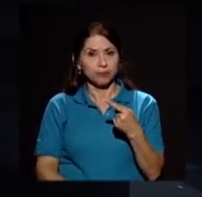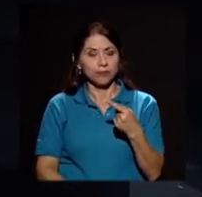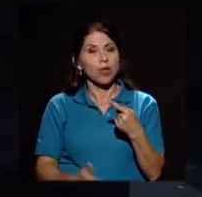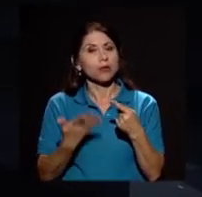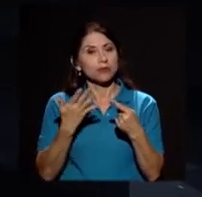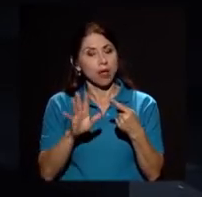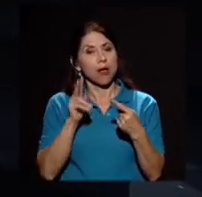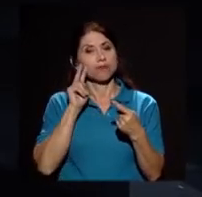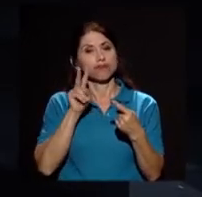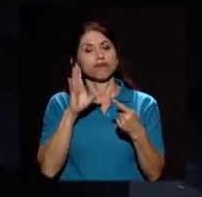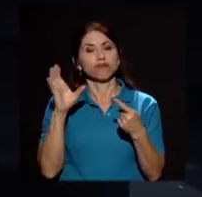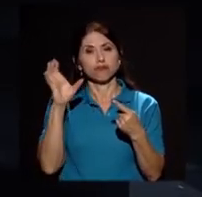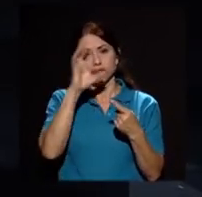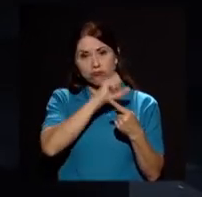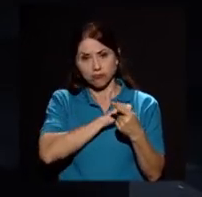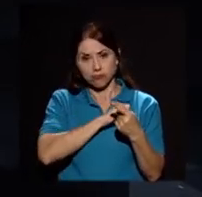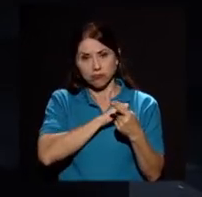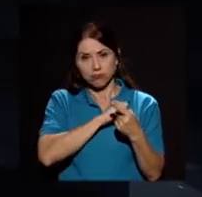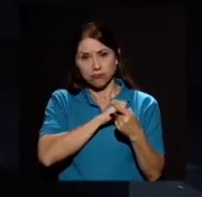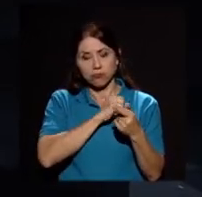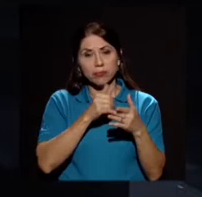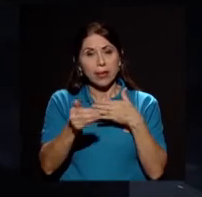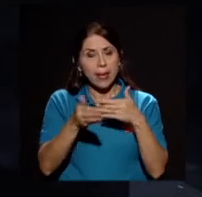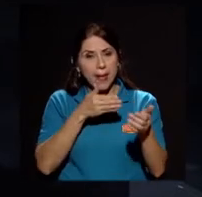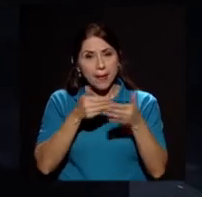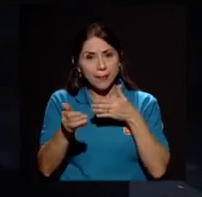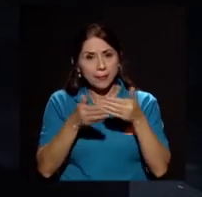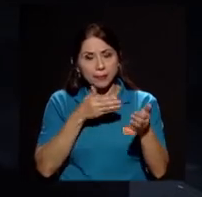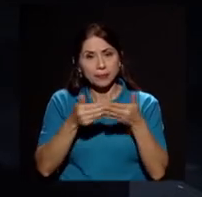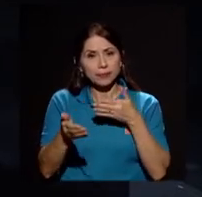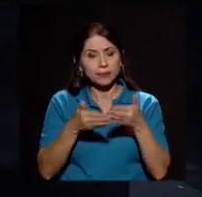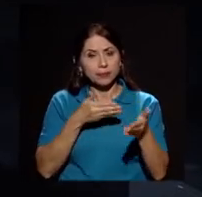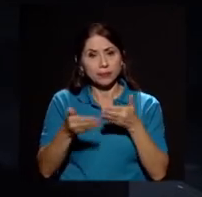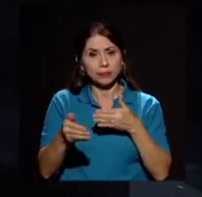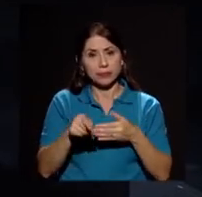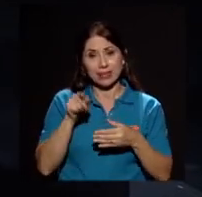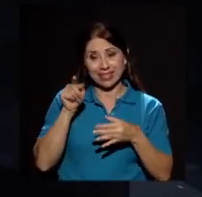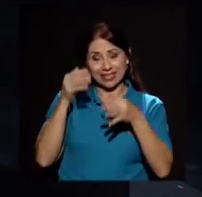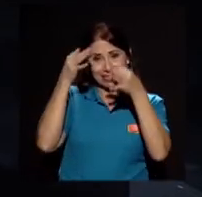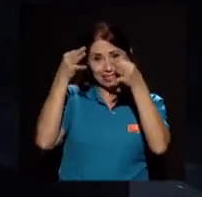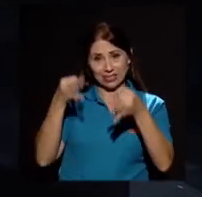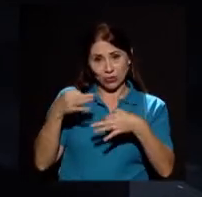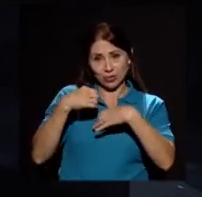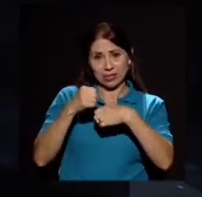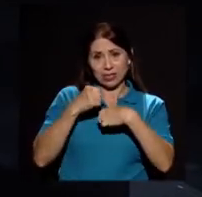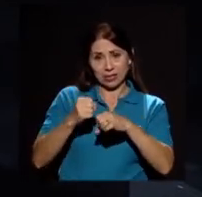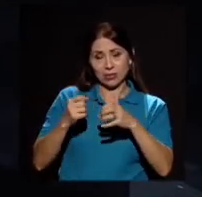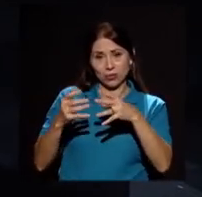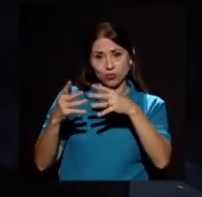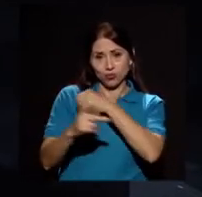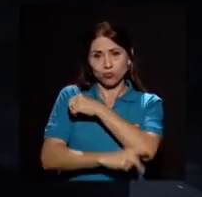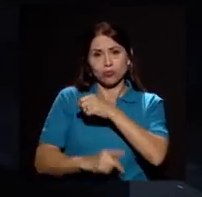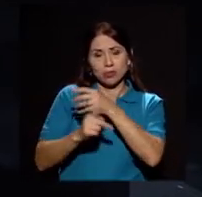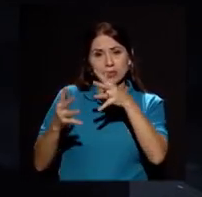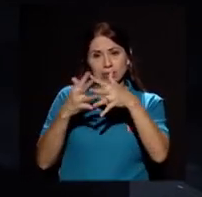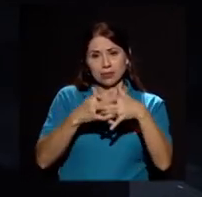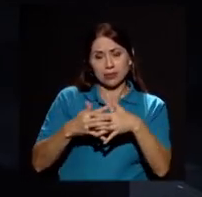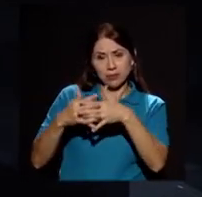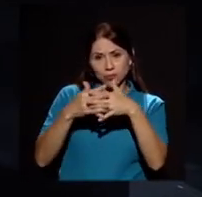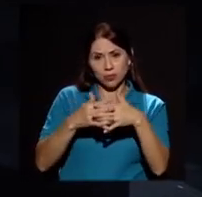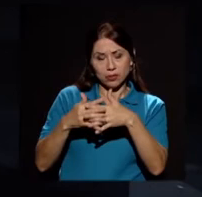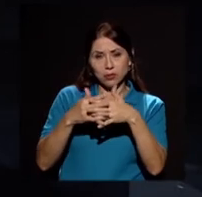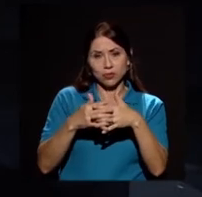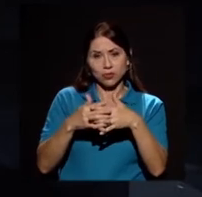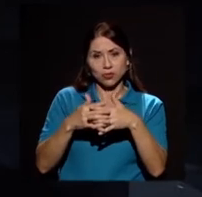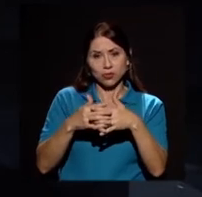que a pesar de esta decisión de los eeuu el